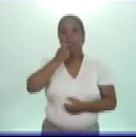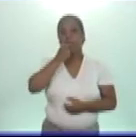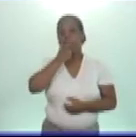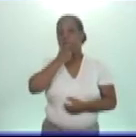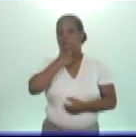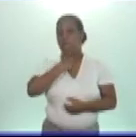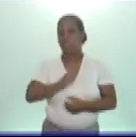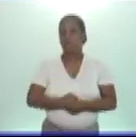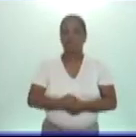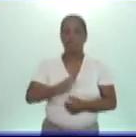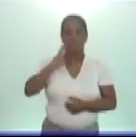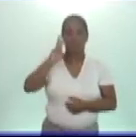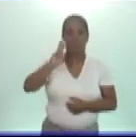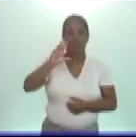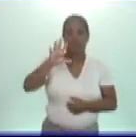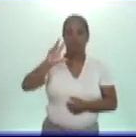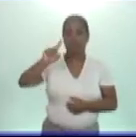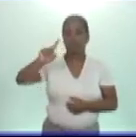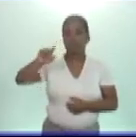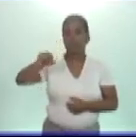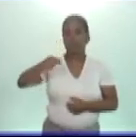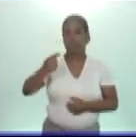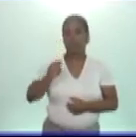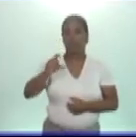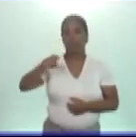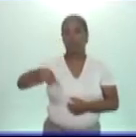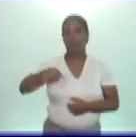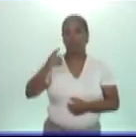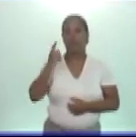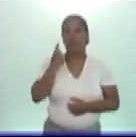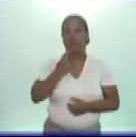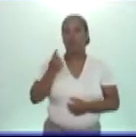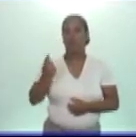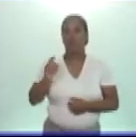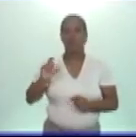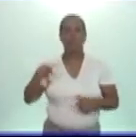uno, ¿cuántos envases hay?